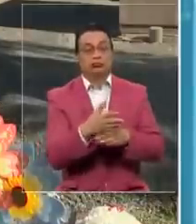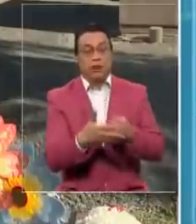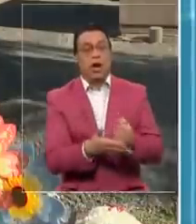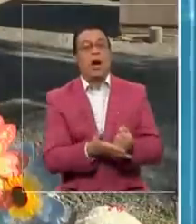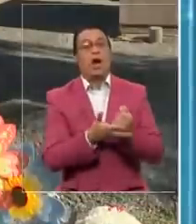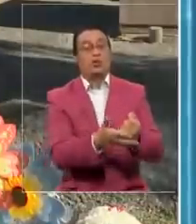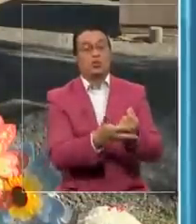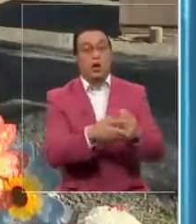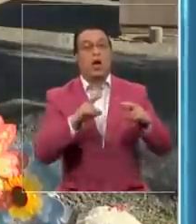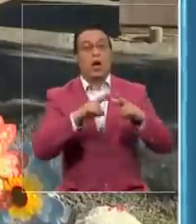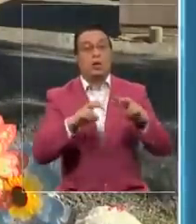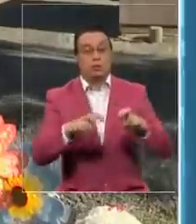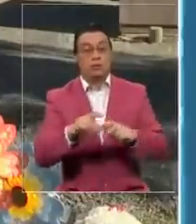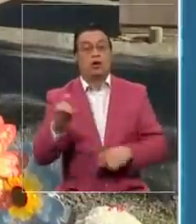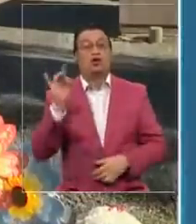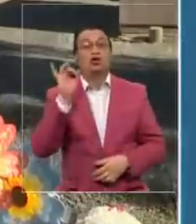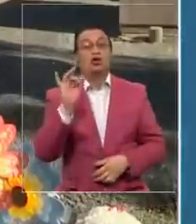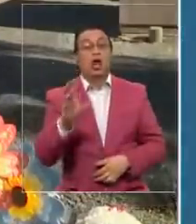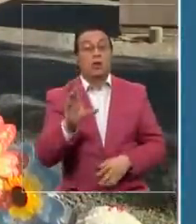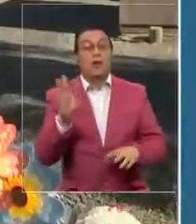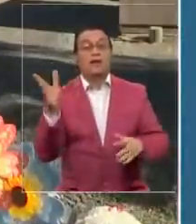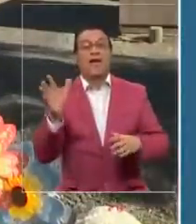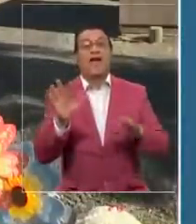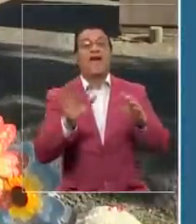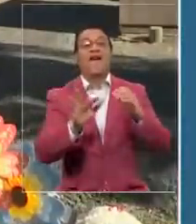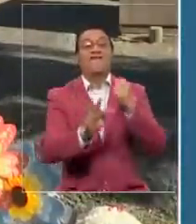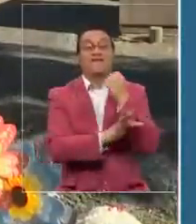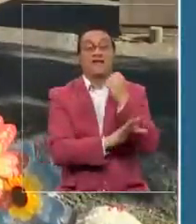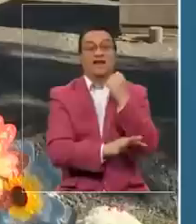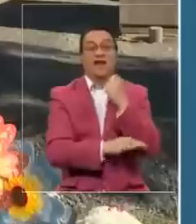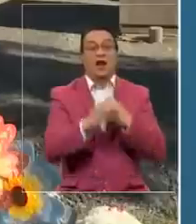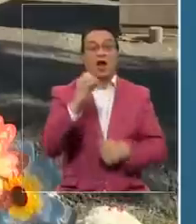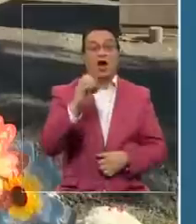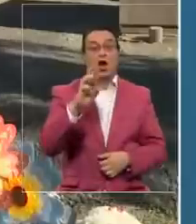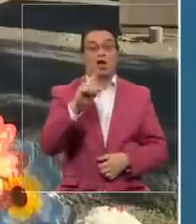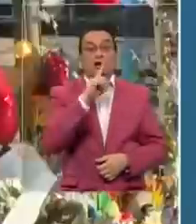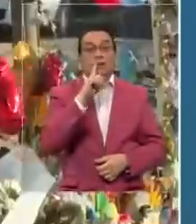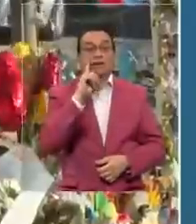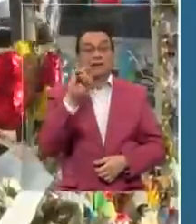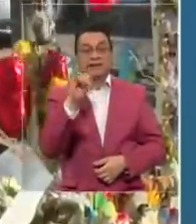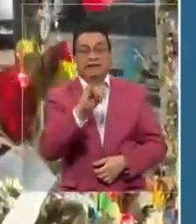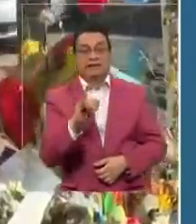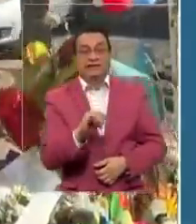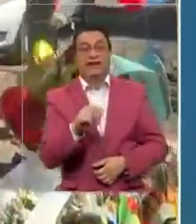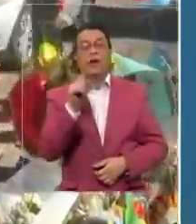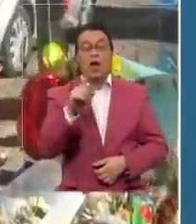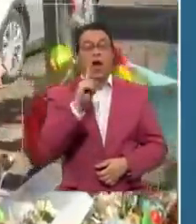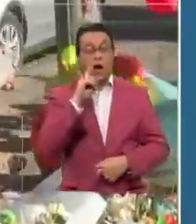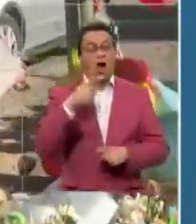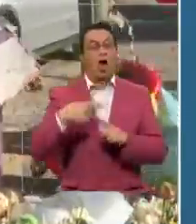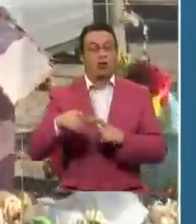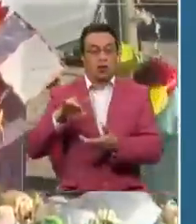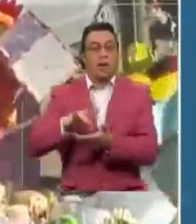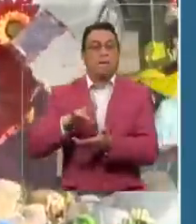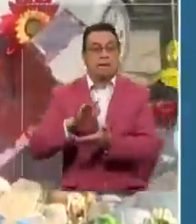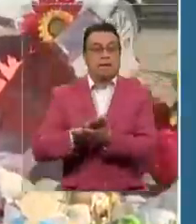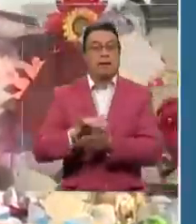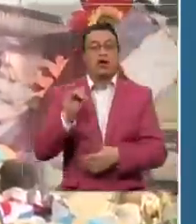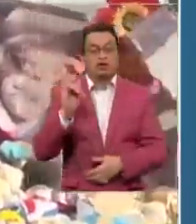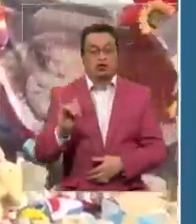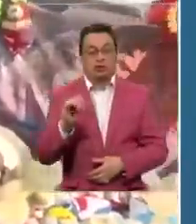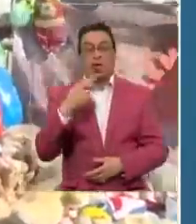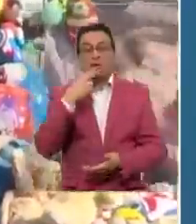la investigación y lo quiere hacer solo con el fiscal José Ortiz, porque hay otras causas que él tiene, dice, pendientes, de que, eso sí, no